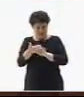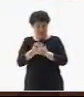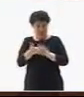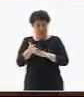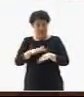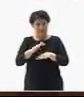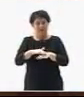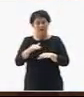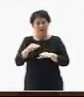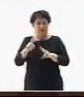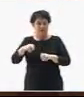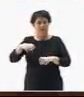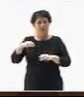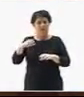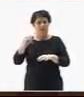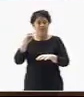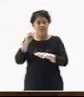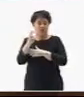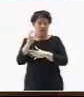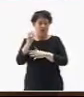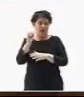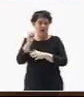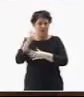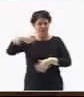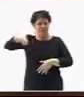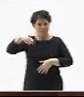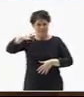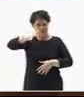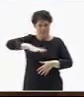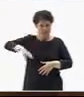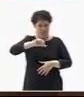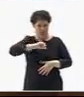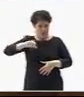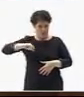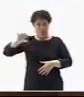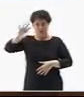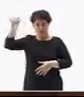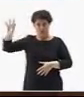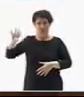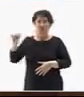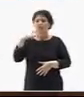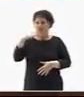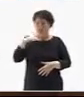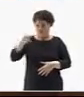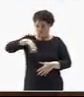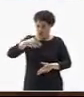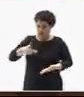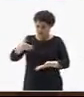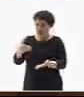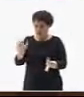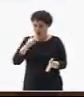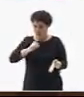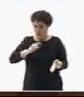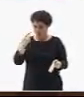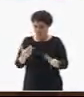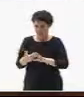de Presidentes Autonómicos. Señor Clavijo, se lo digo de verdad con total sinceridad, nosotros no vamos